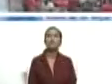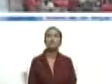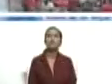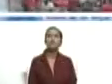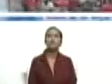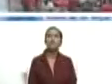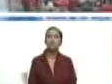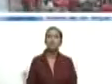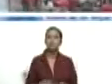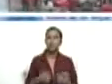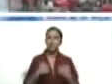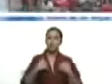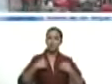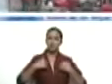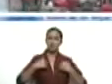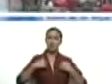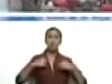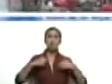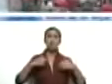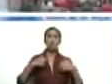Nervios de acero,